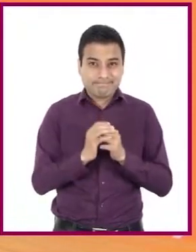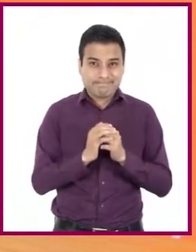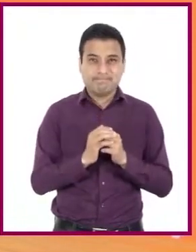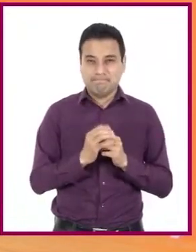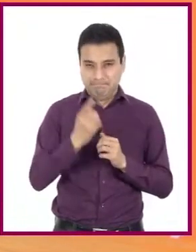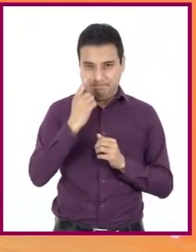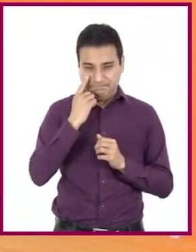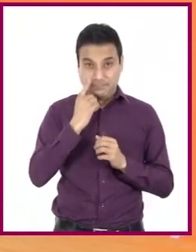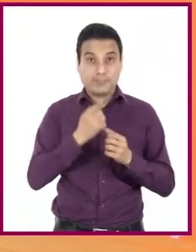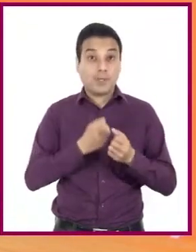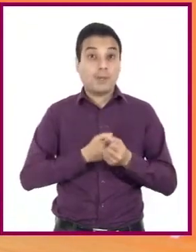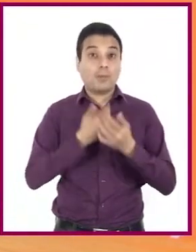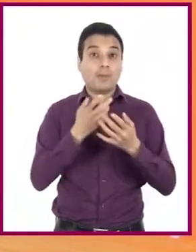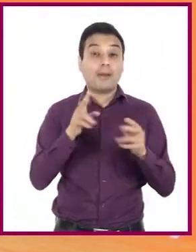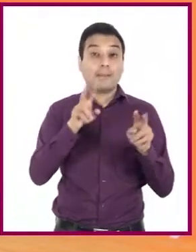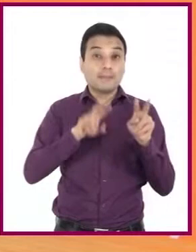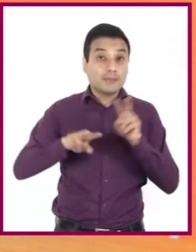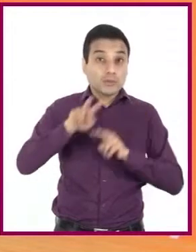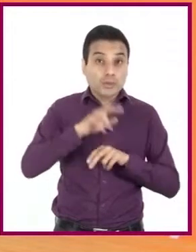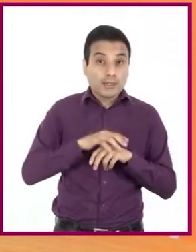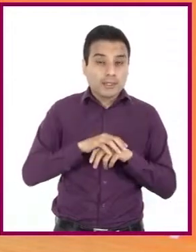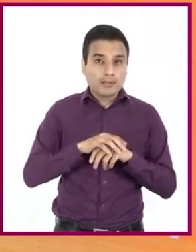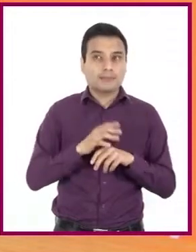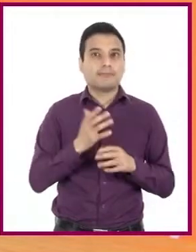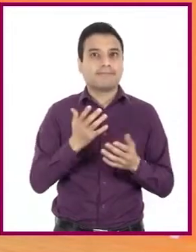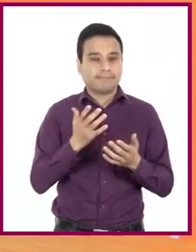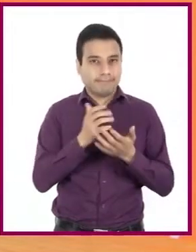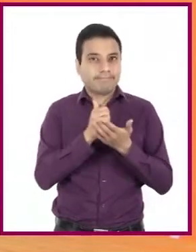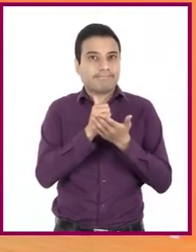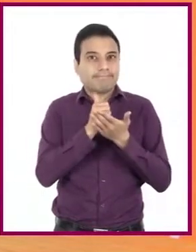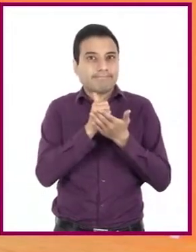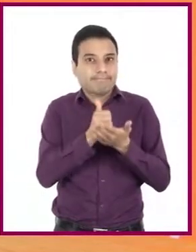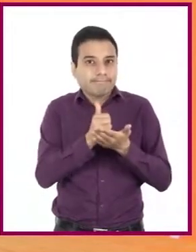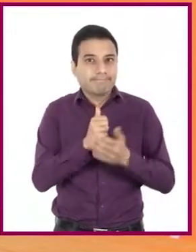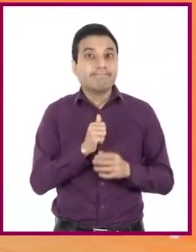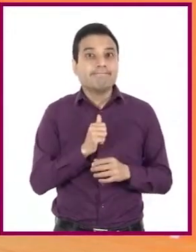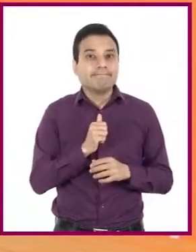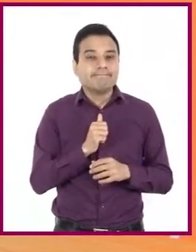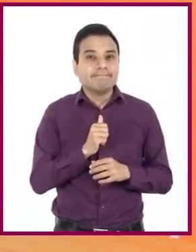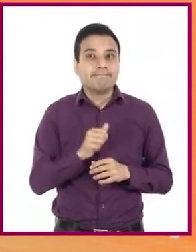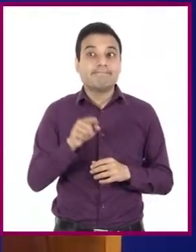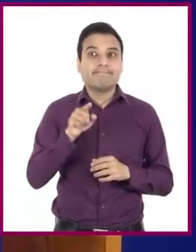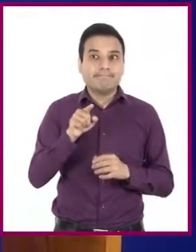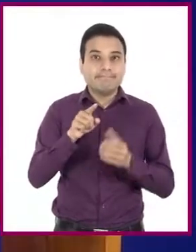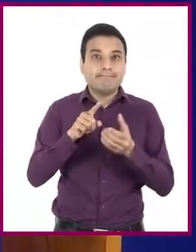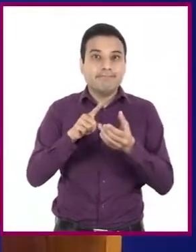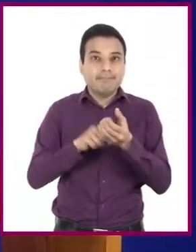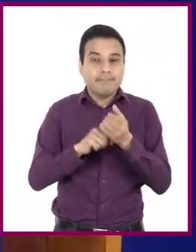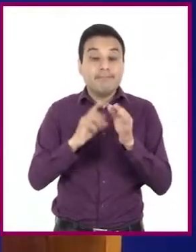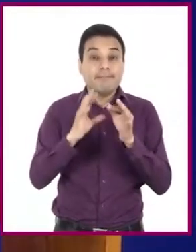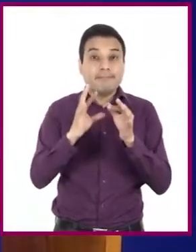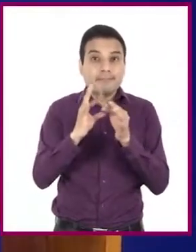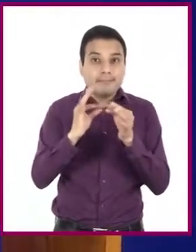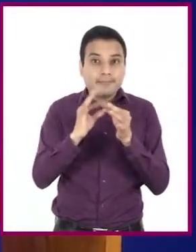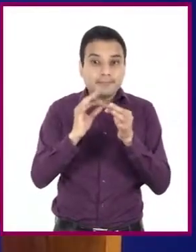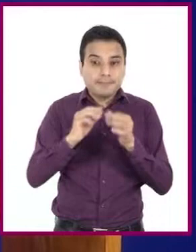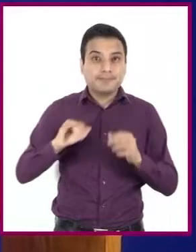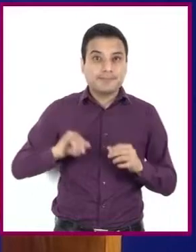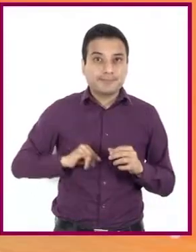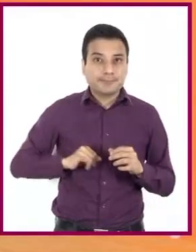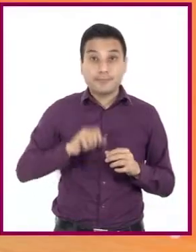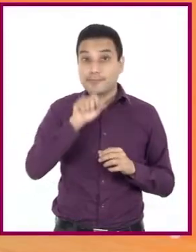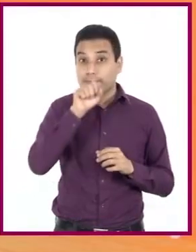los poemas visuales no solo brindan significado a través de lo que dice este, también su forma